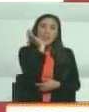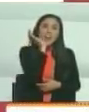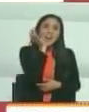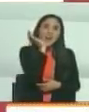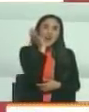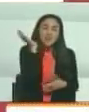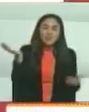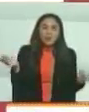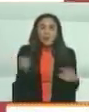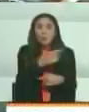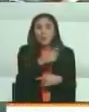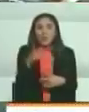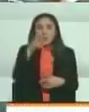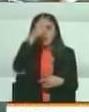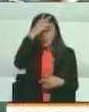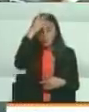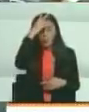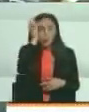son ustedes.